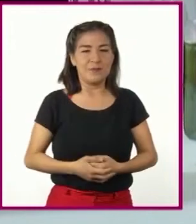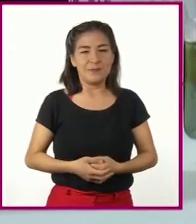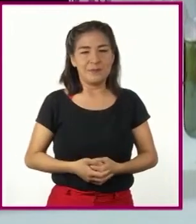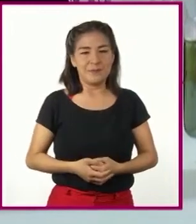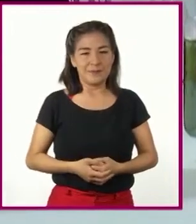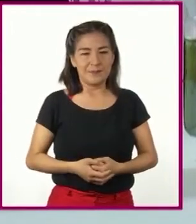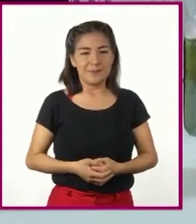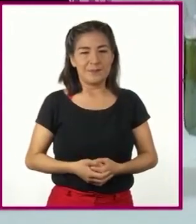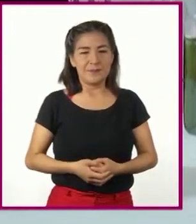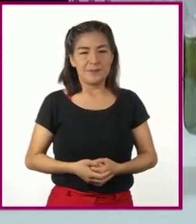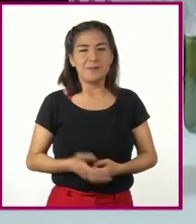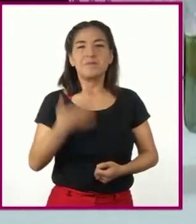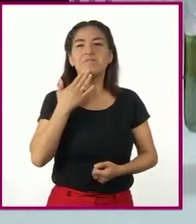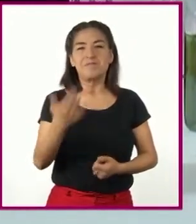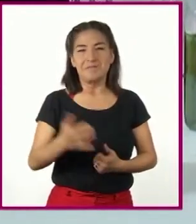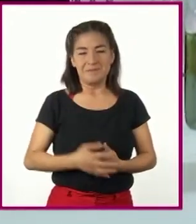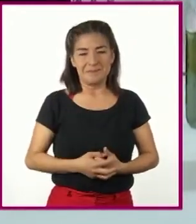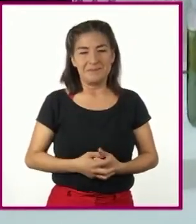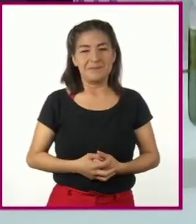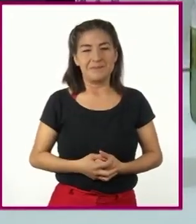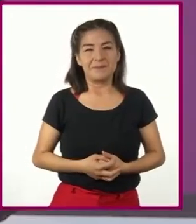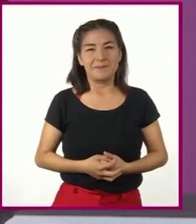Muy bien. Correcto.